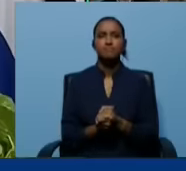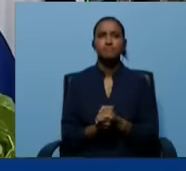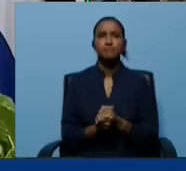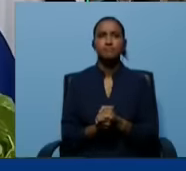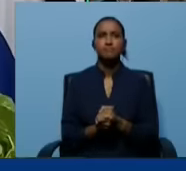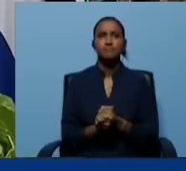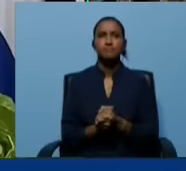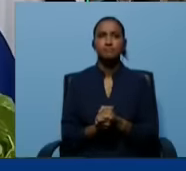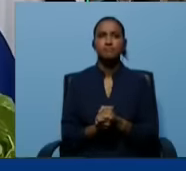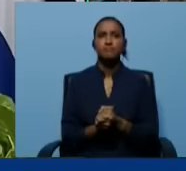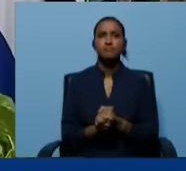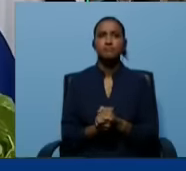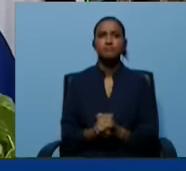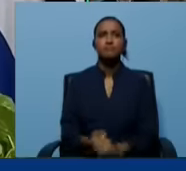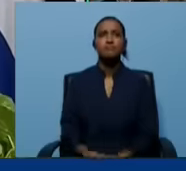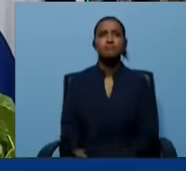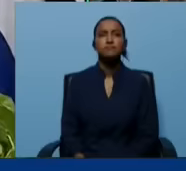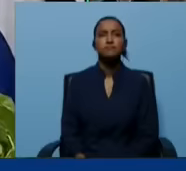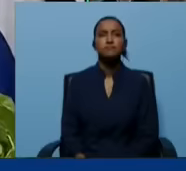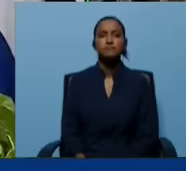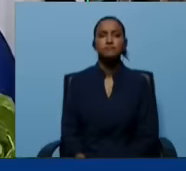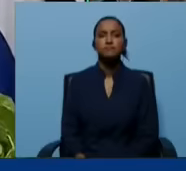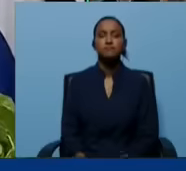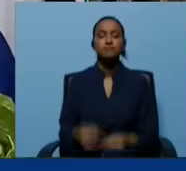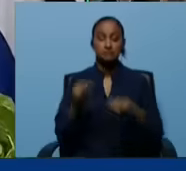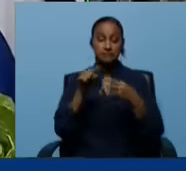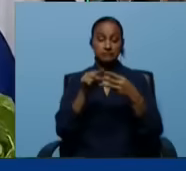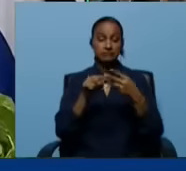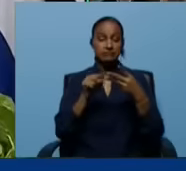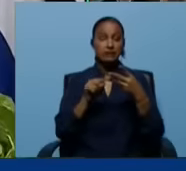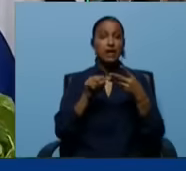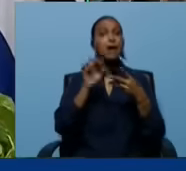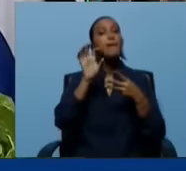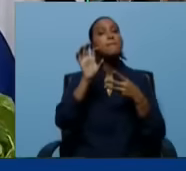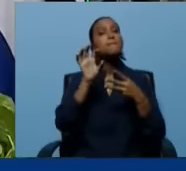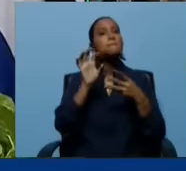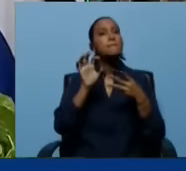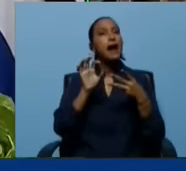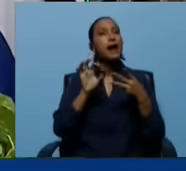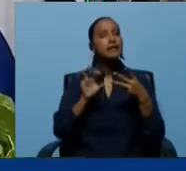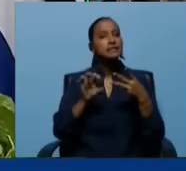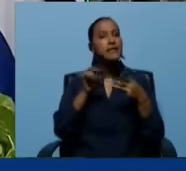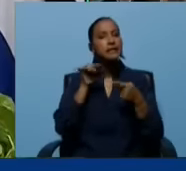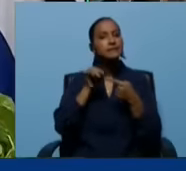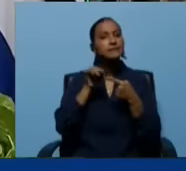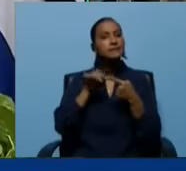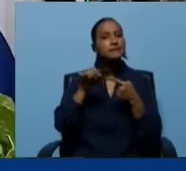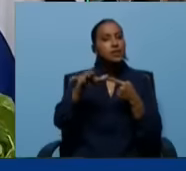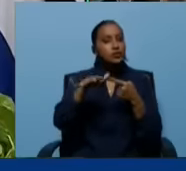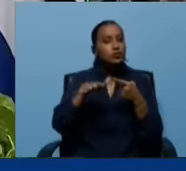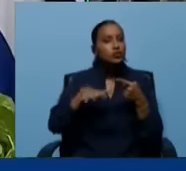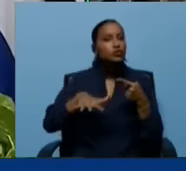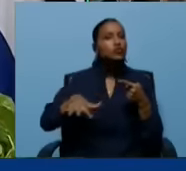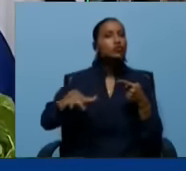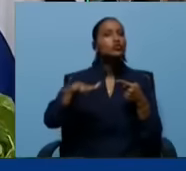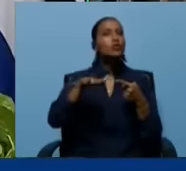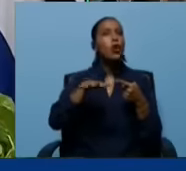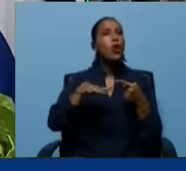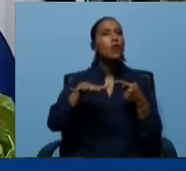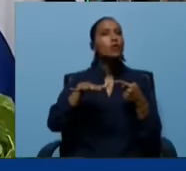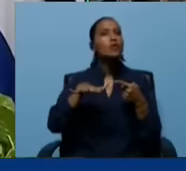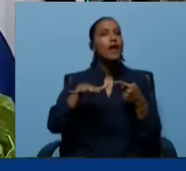destacó porque fueron, digamos, los puntos donde el fascismo